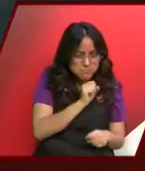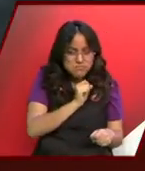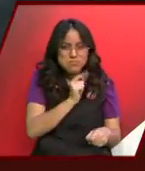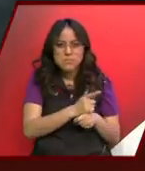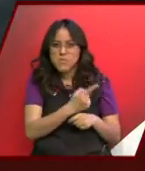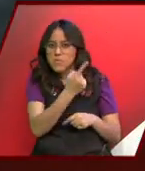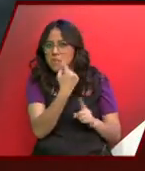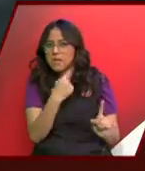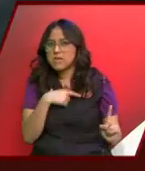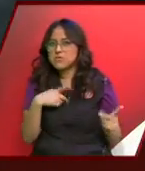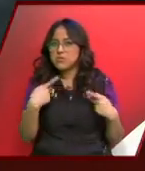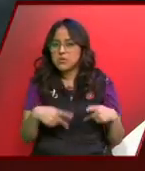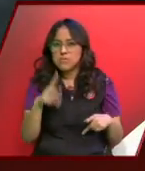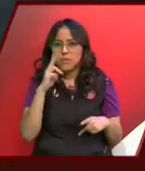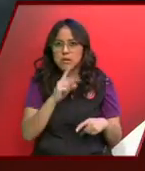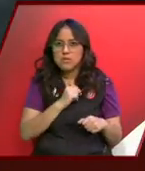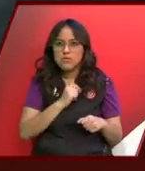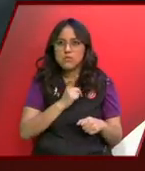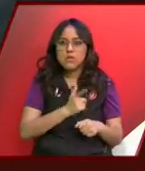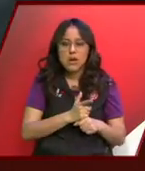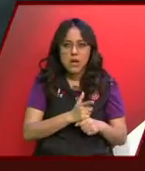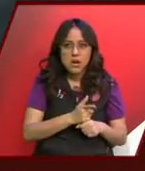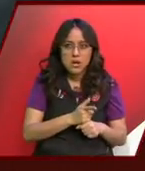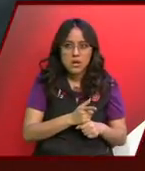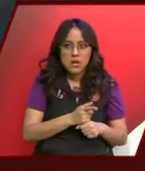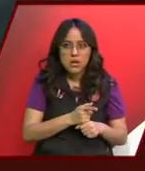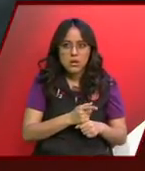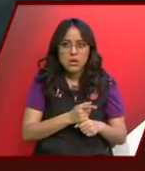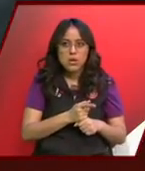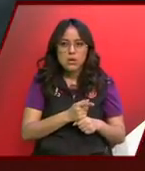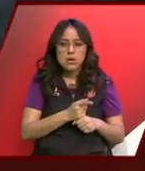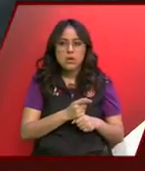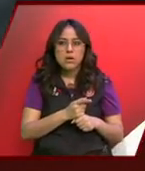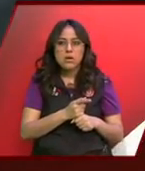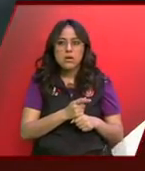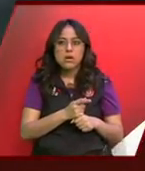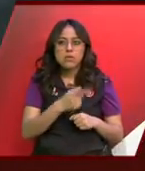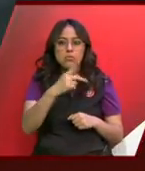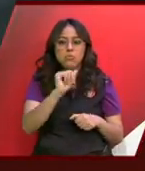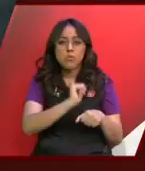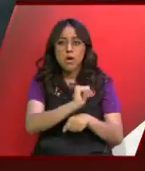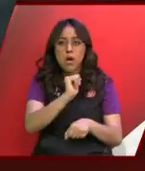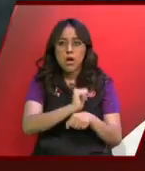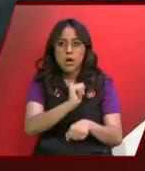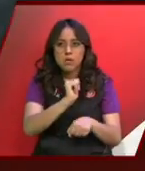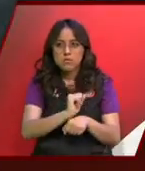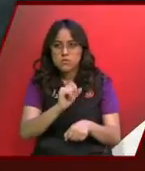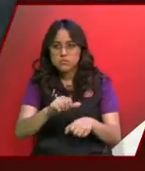persona que se estaba metiendo unas bolsas en su automóvil